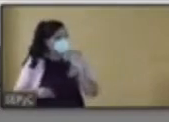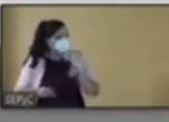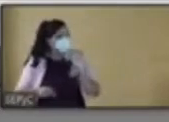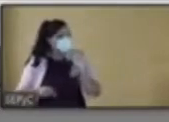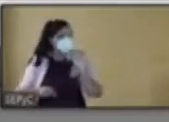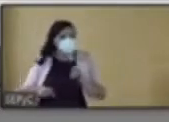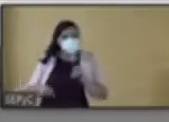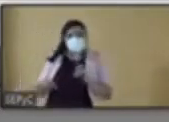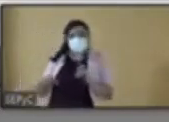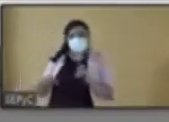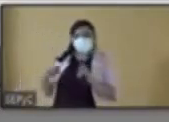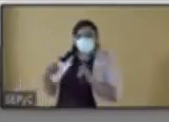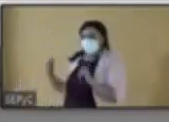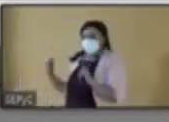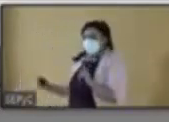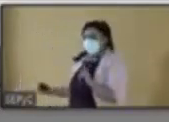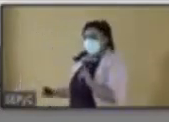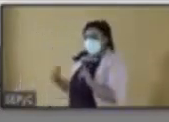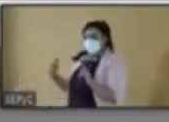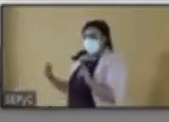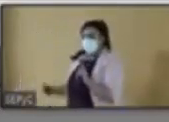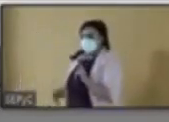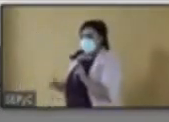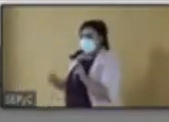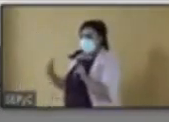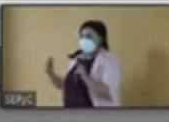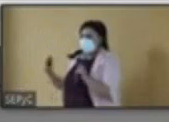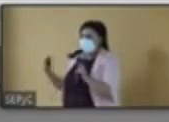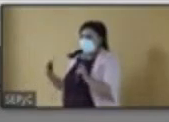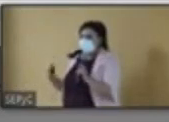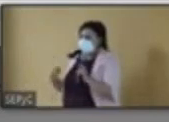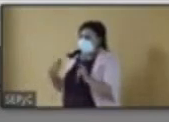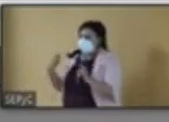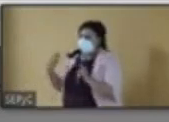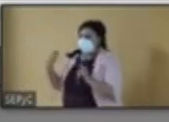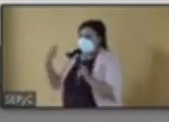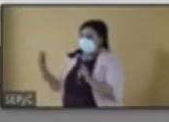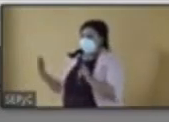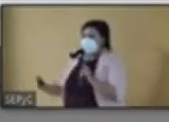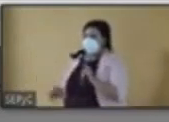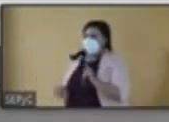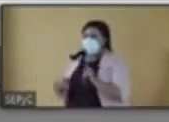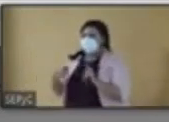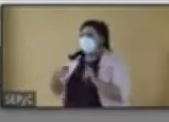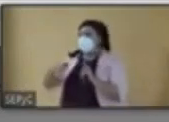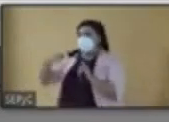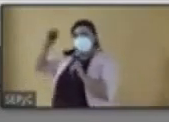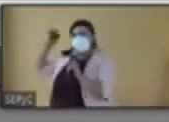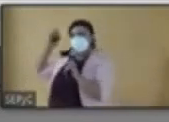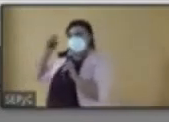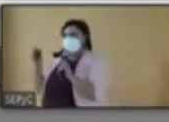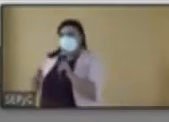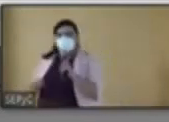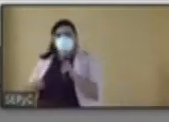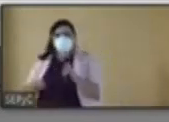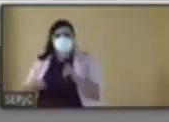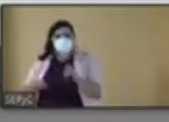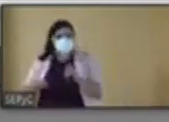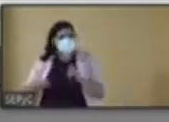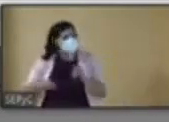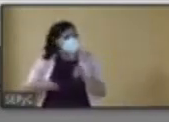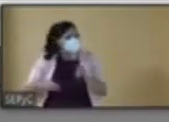Creo que casi todos conocemos algunos de los apoyos más recurrentes, que son el 65 y más y otros tantos que